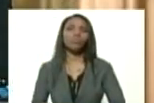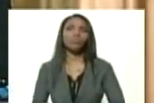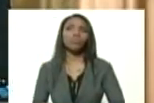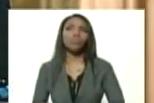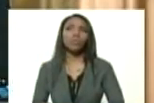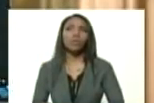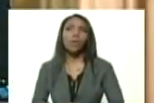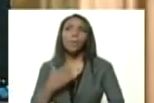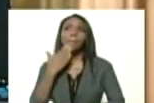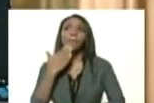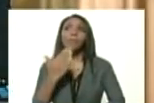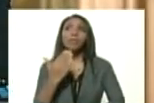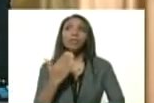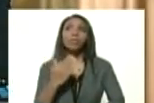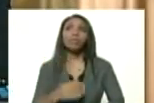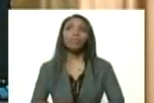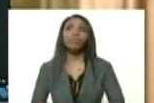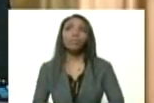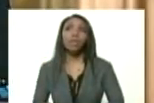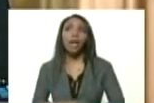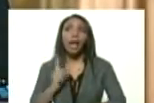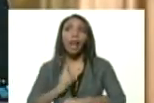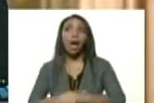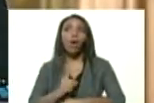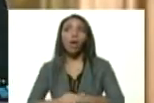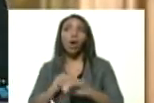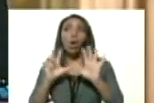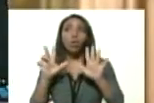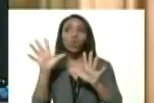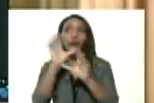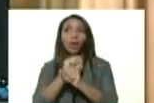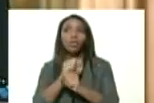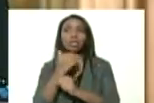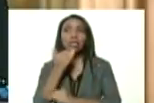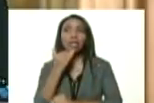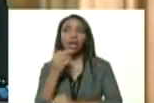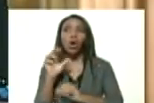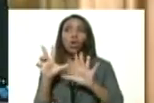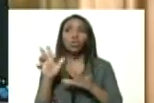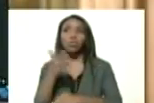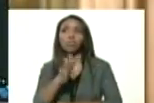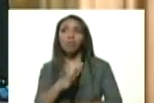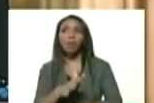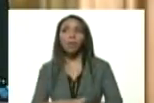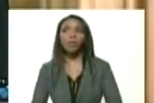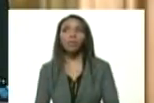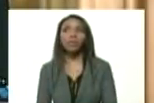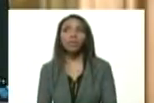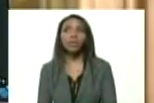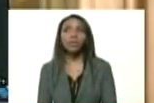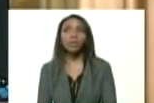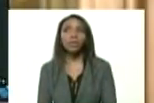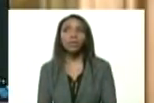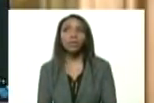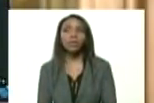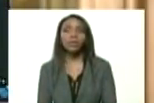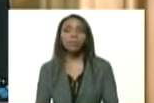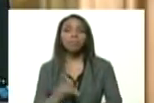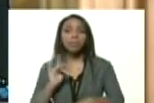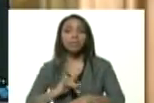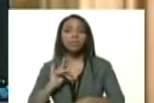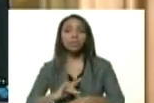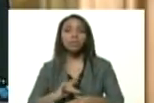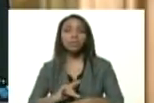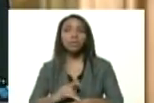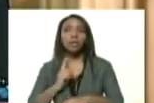con su permiso es la hora ya ocho de la noche más o menos ocho y piquito me toca es la